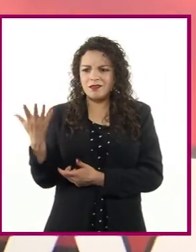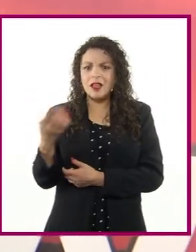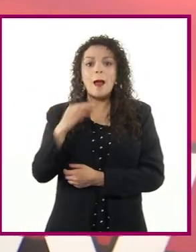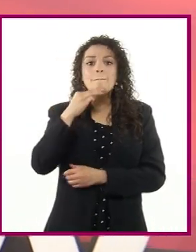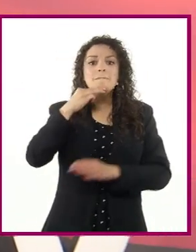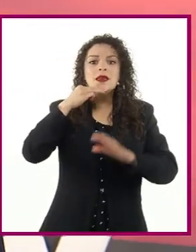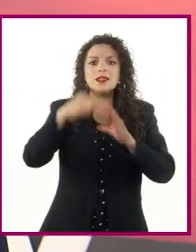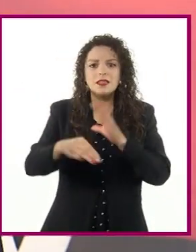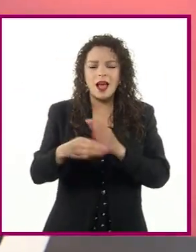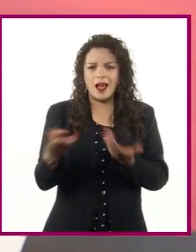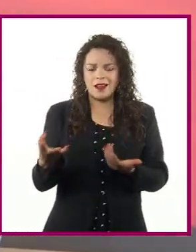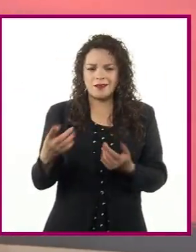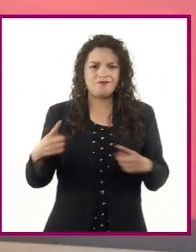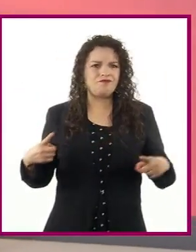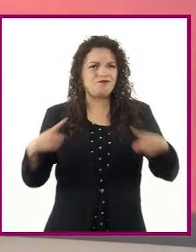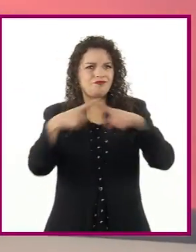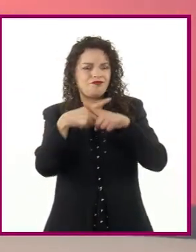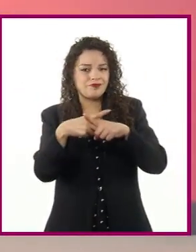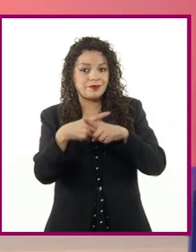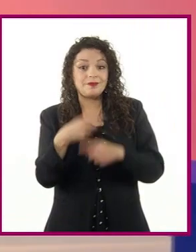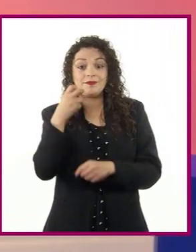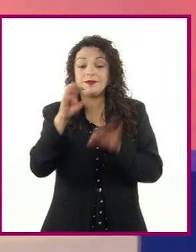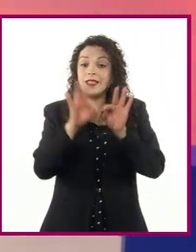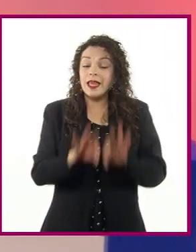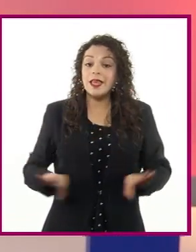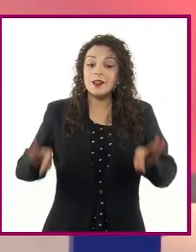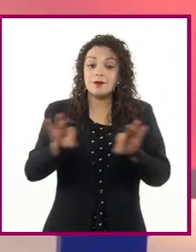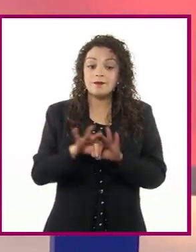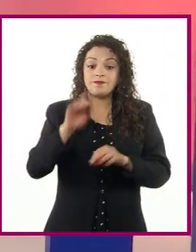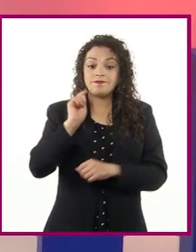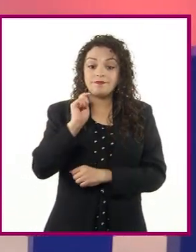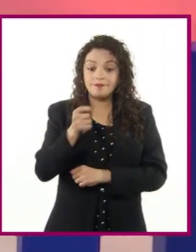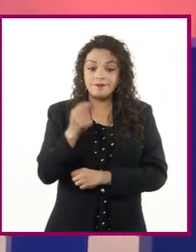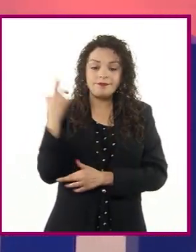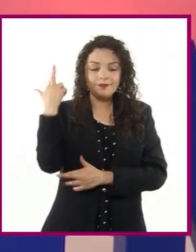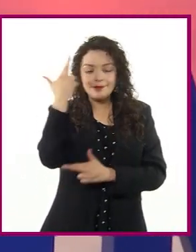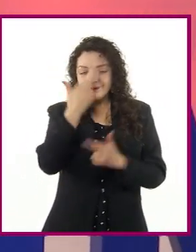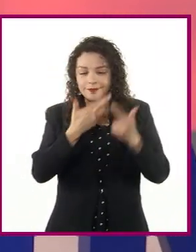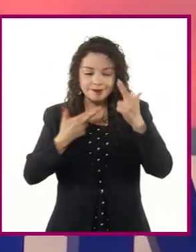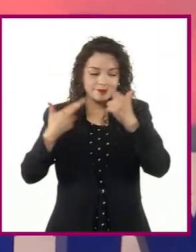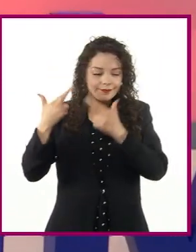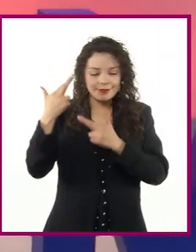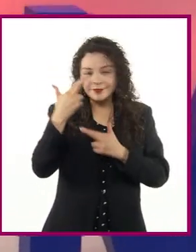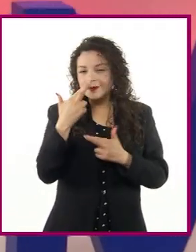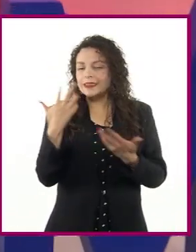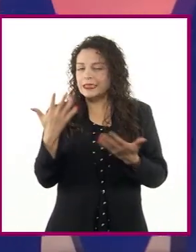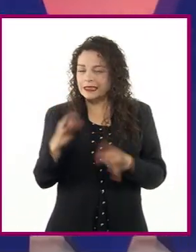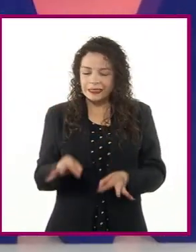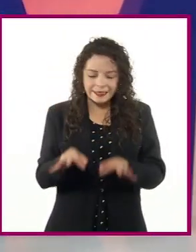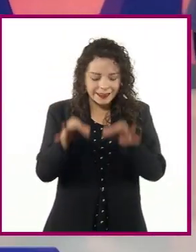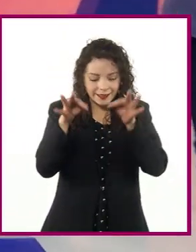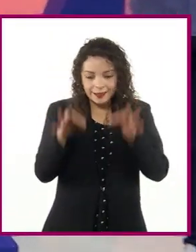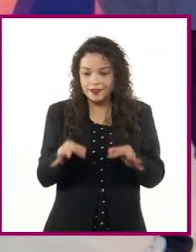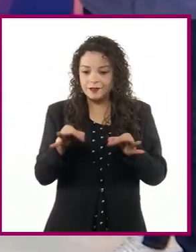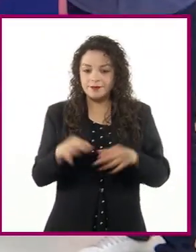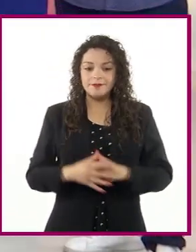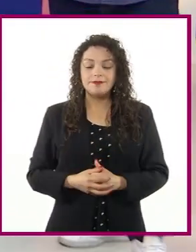autor se ha propuesto. De ahí la importancia de hacer una revisión minuciosa.